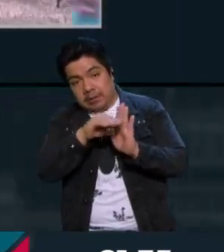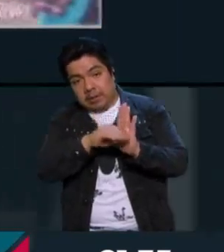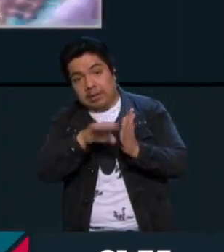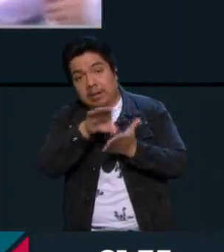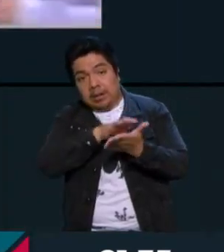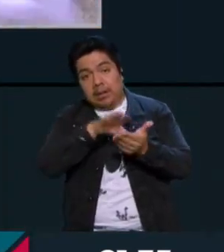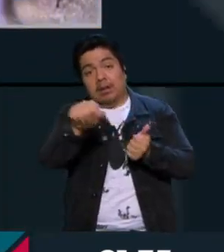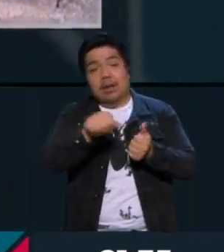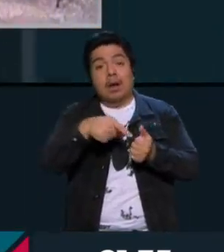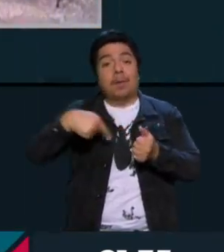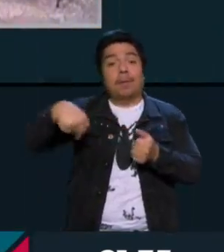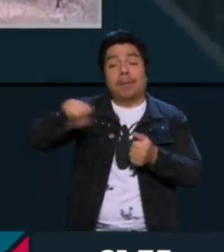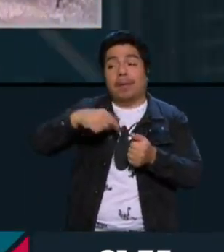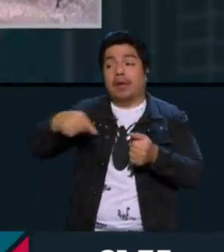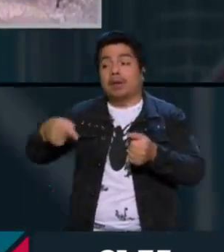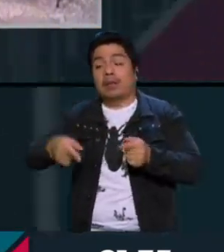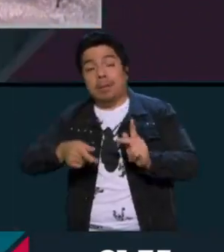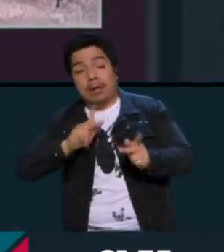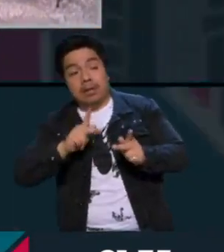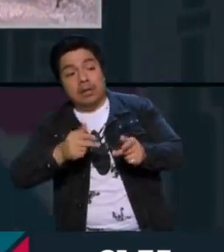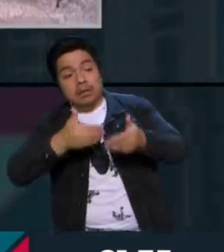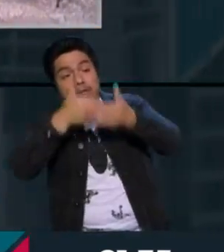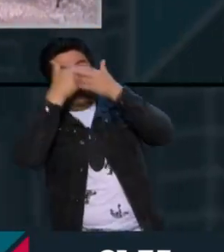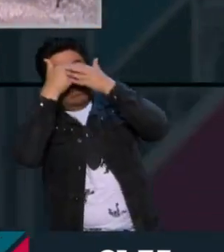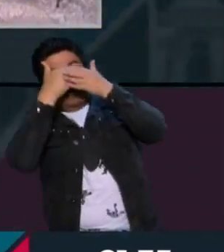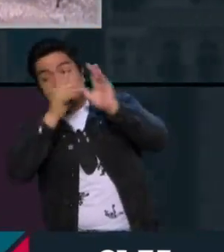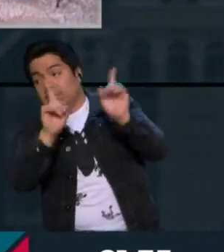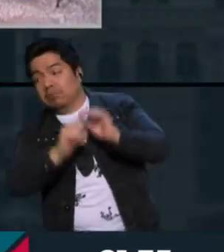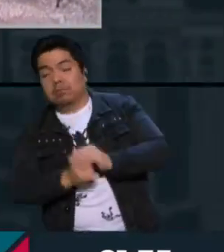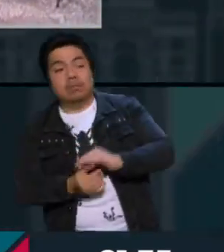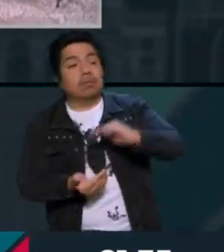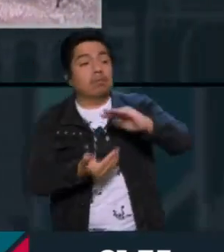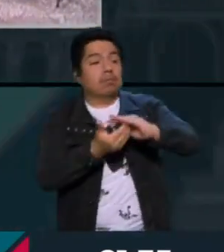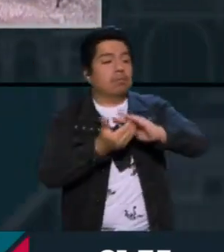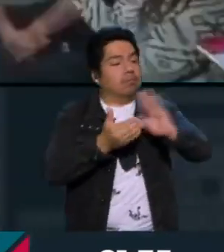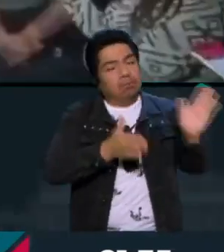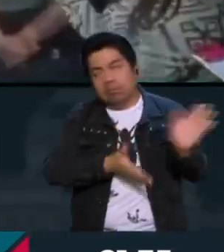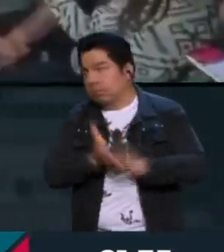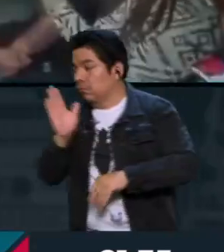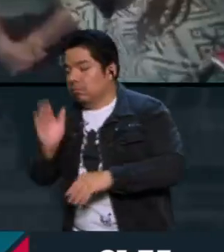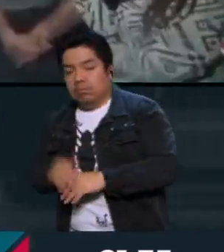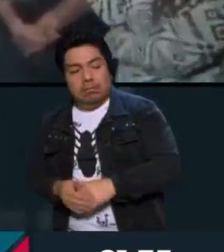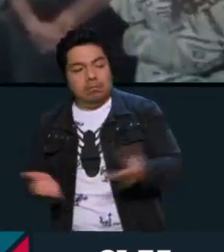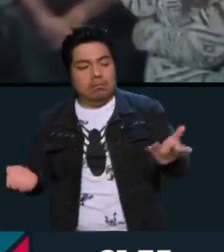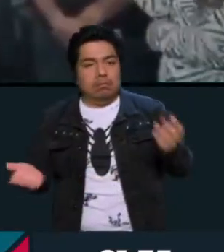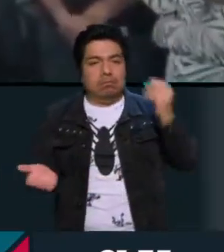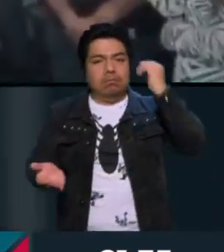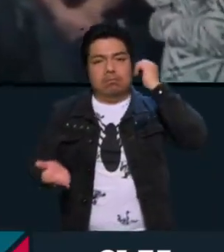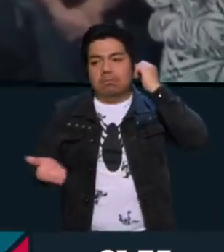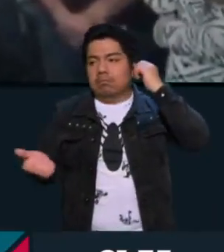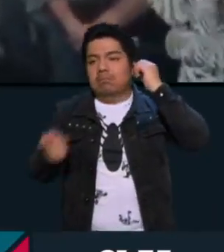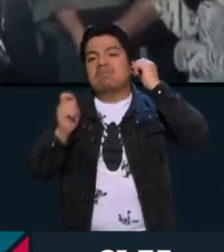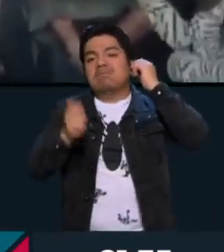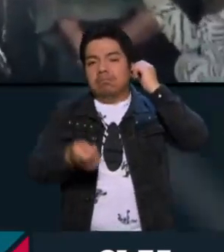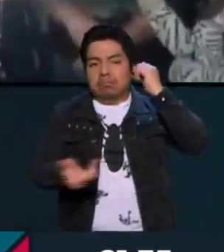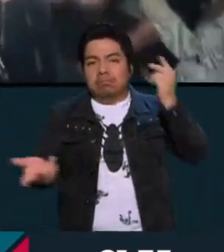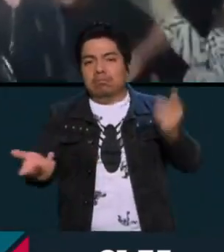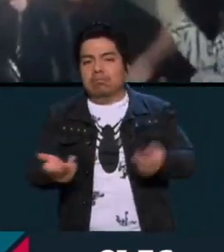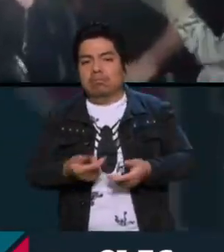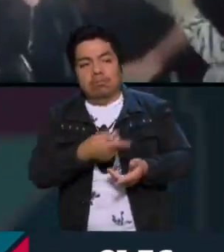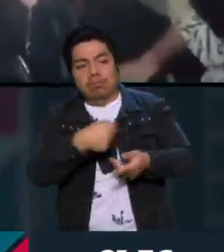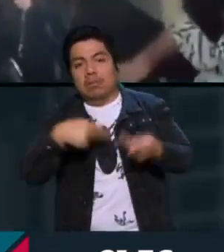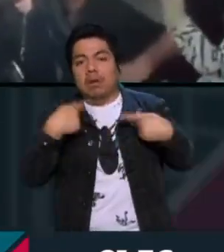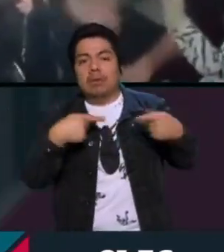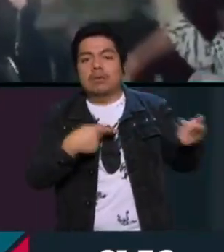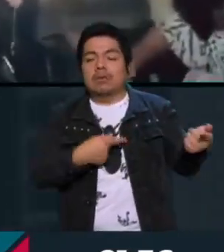cierran completamente al diálogo y entonces se retiran de las mesas y nada de lo que ha ocurrido es válido, pues se ha negado entonces a escuchar la